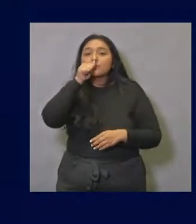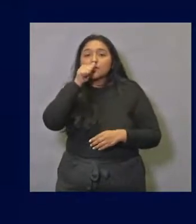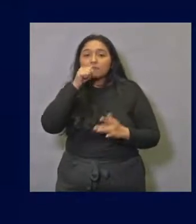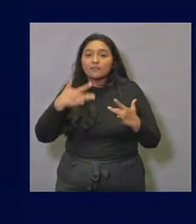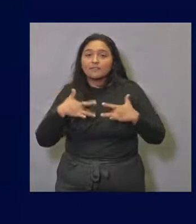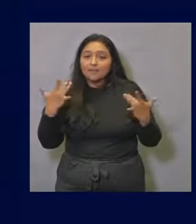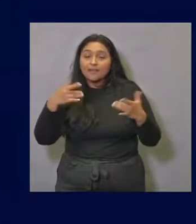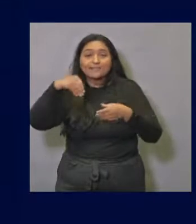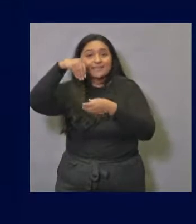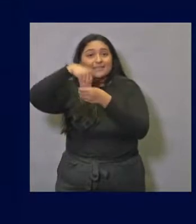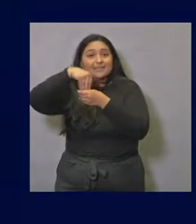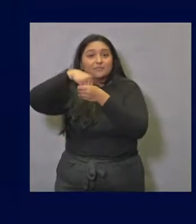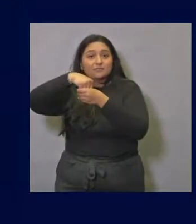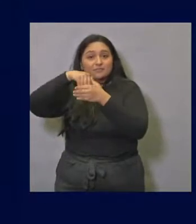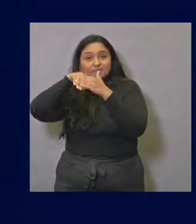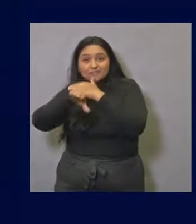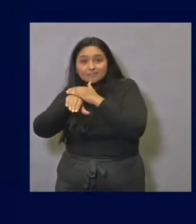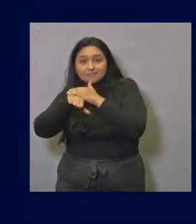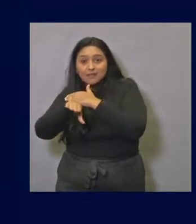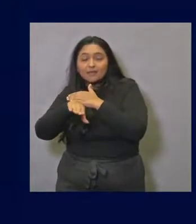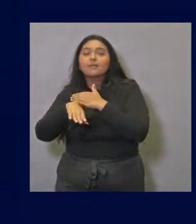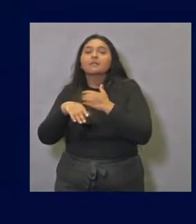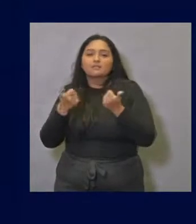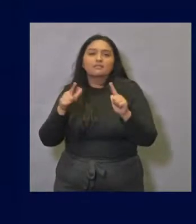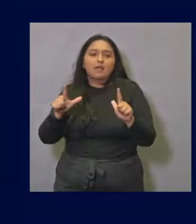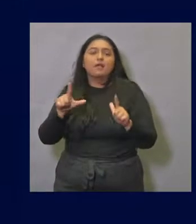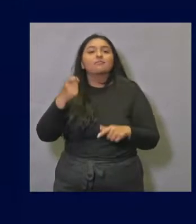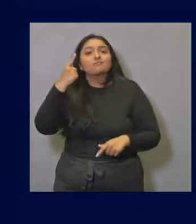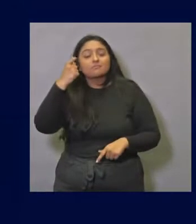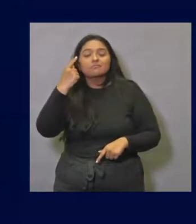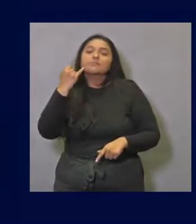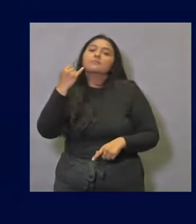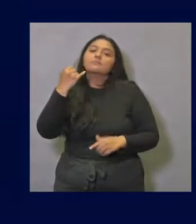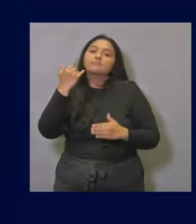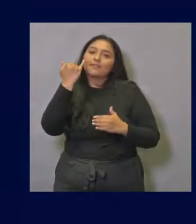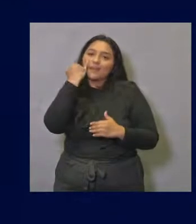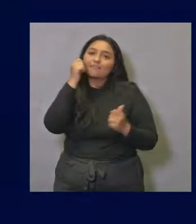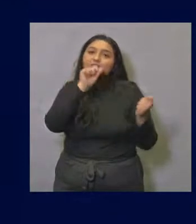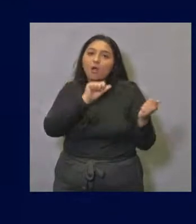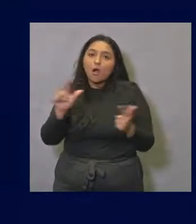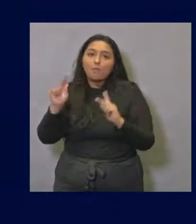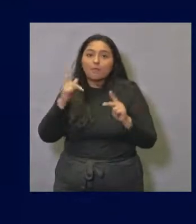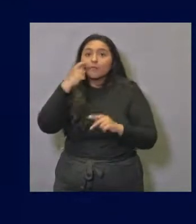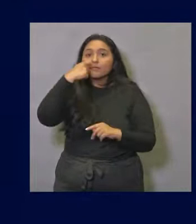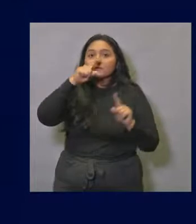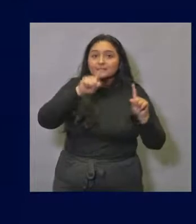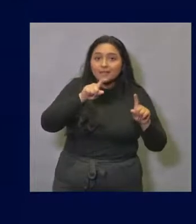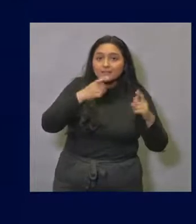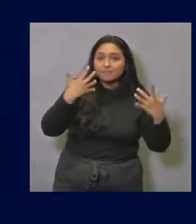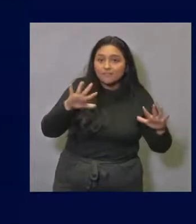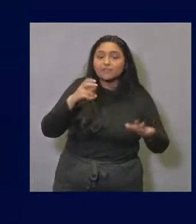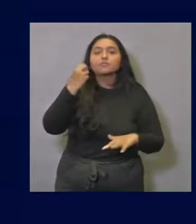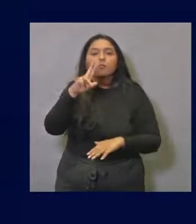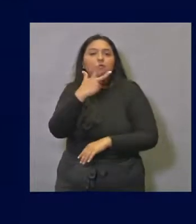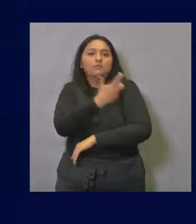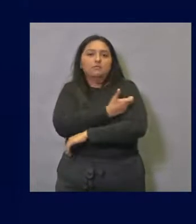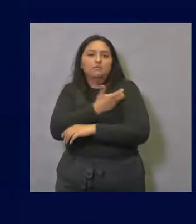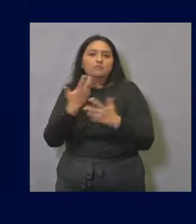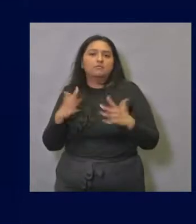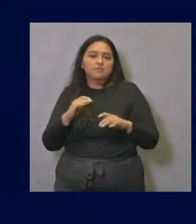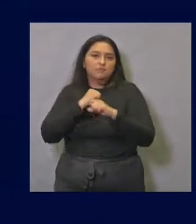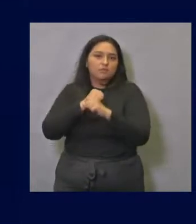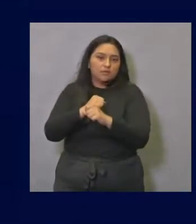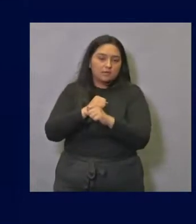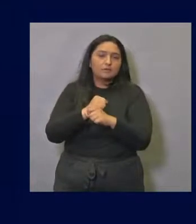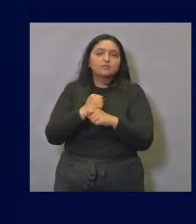interiores solo se permiten si todos los invitados se han hecho la prueba o están vacunados y solo tiene